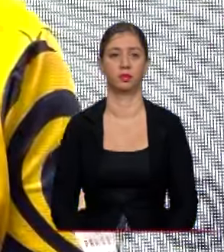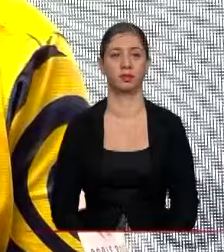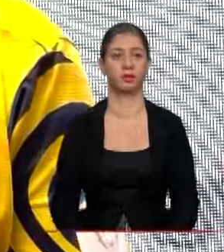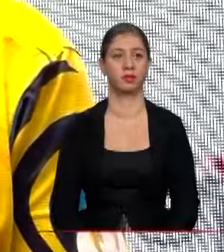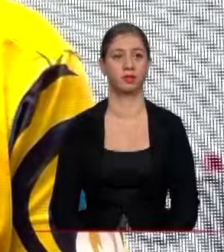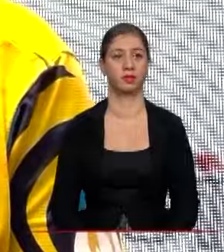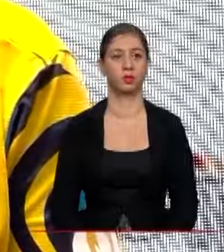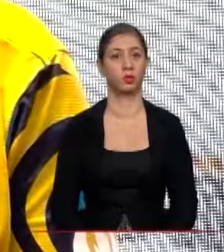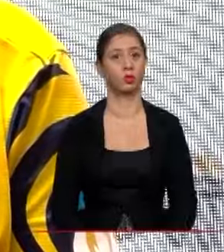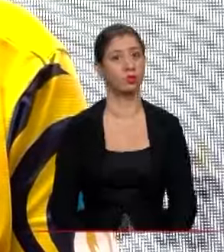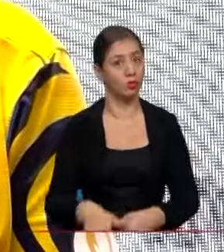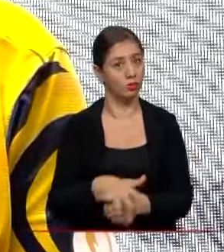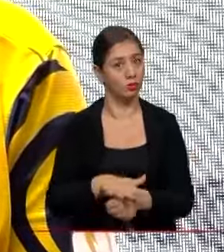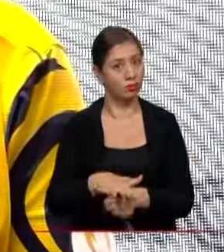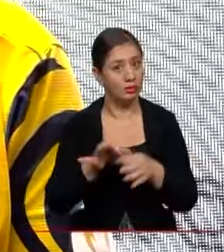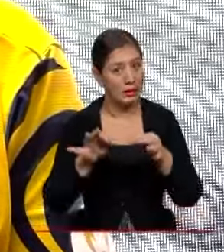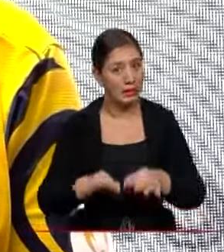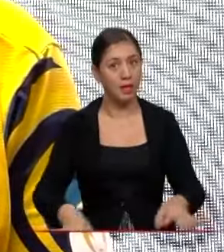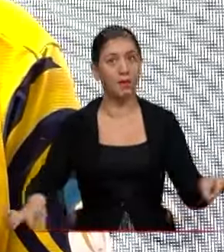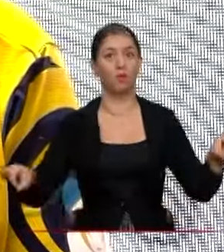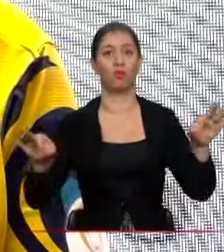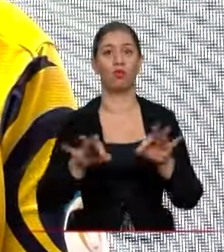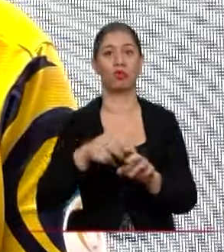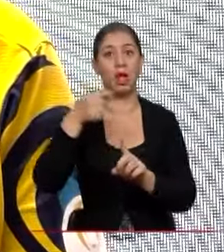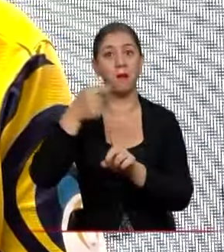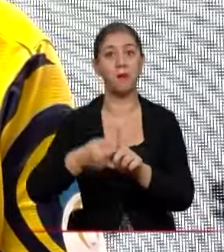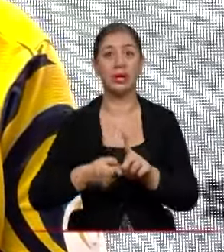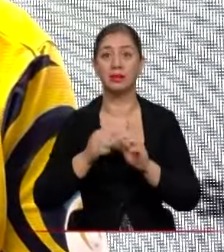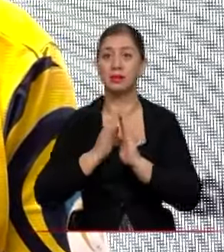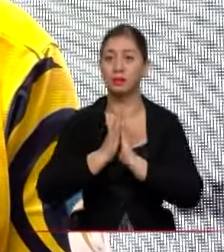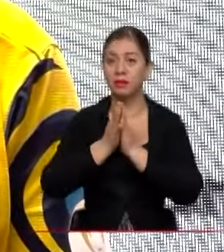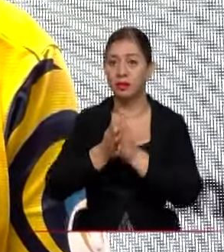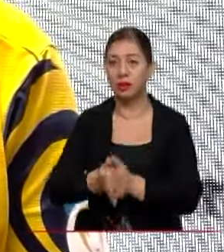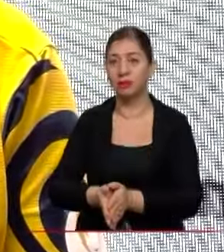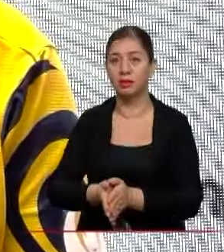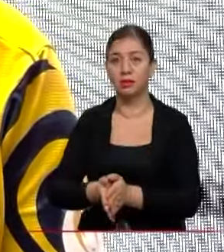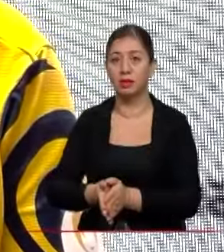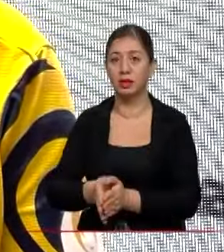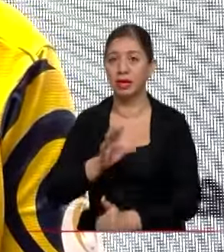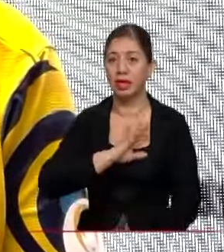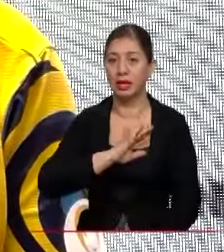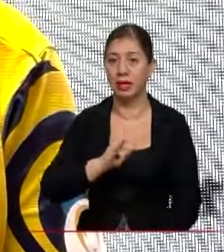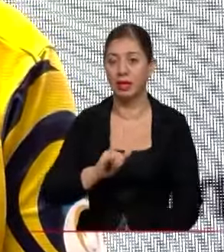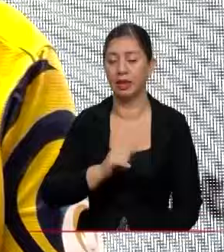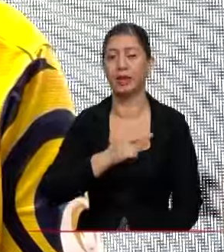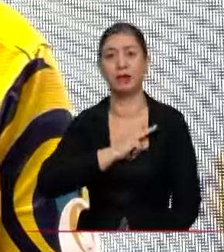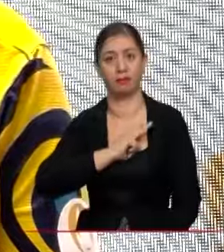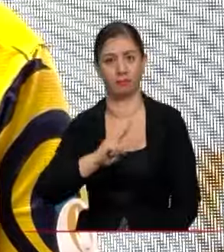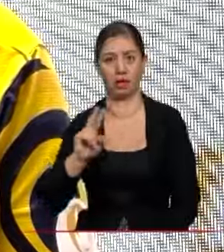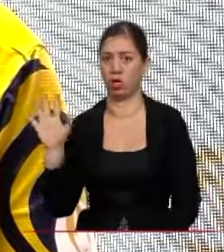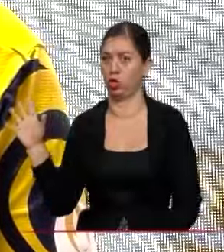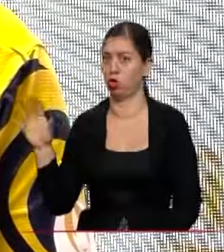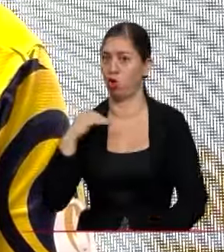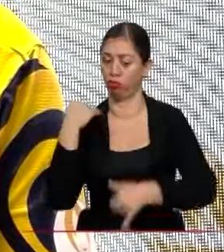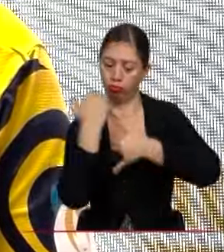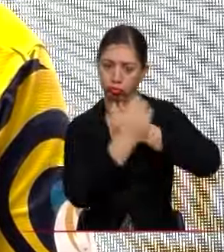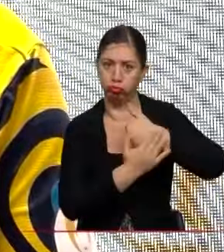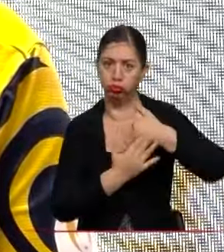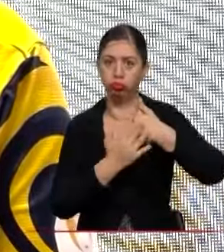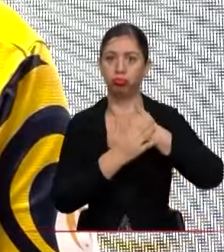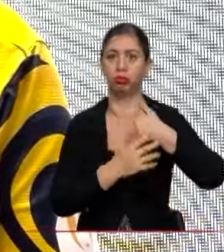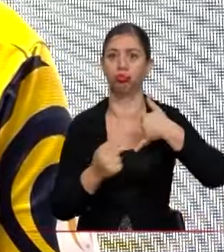Y un hecho que va a ser importantísimo en el mes de diciembre, no solo para Cali, para el Valle, sino para todo Colombia en lo que tiene que